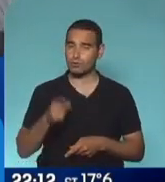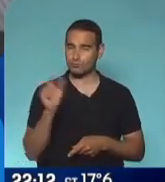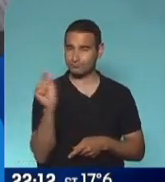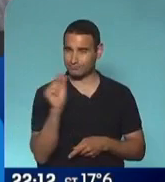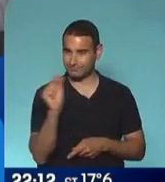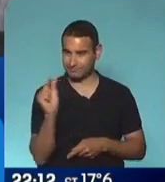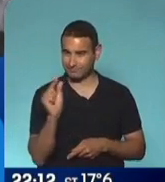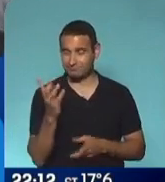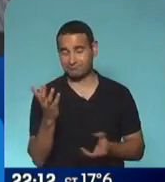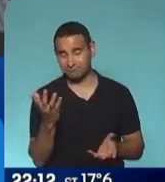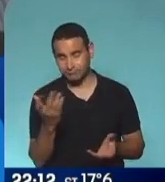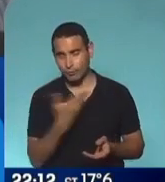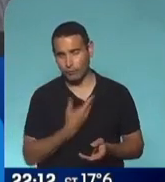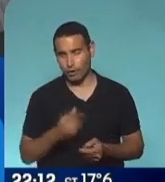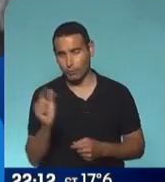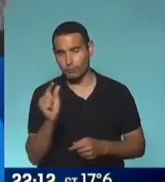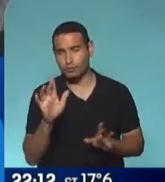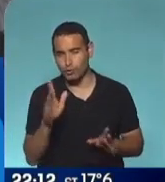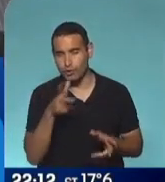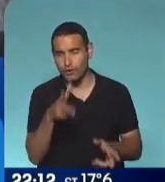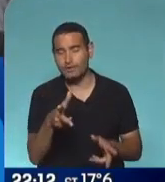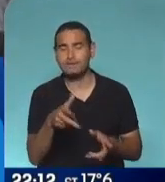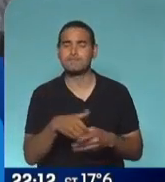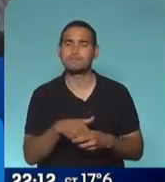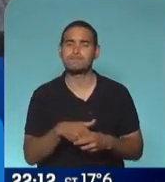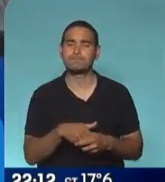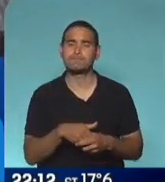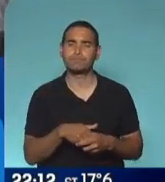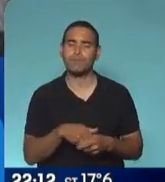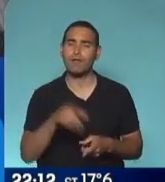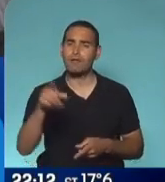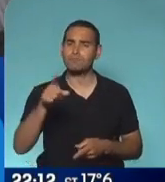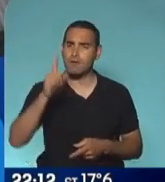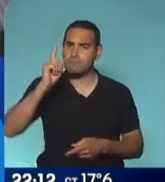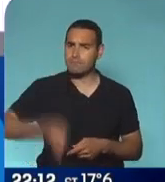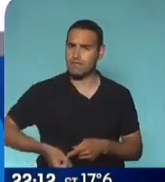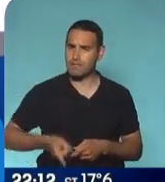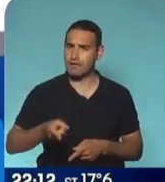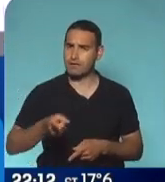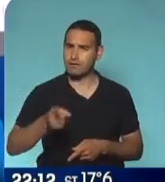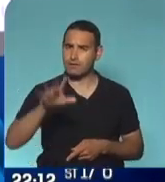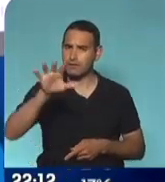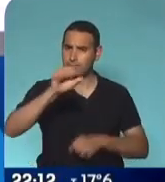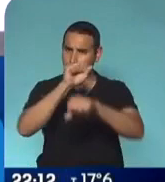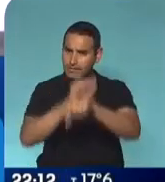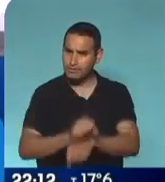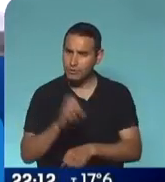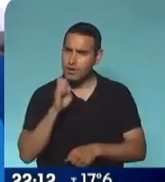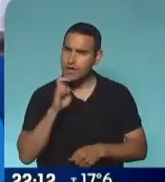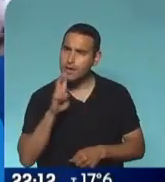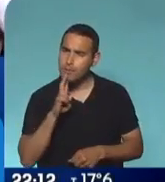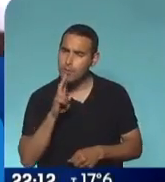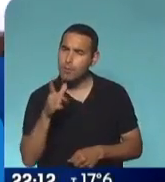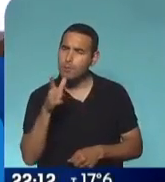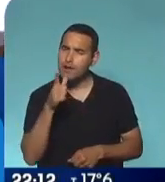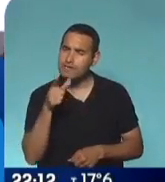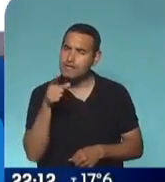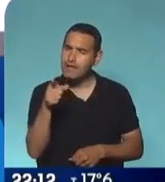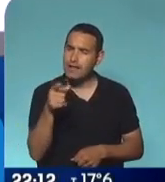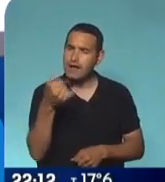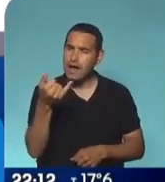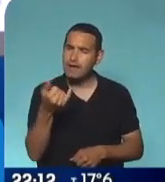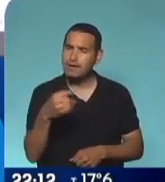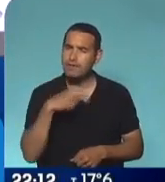interino, por llamarlo de algún modo, ha dictado una orden de prisión contra Evo Morales por un supuesto audio de